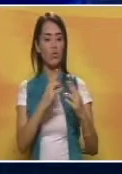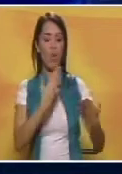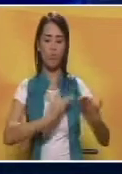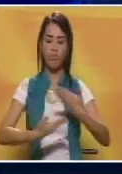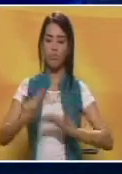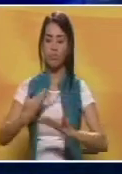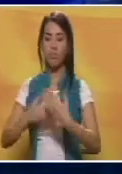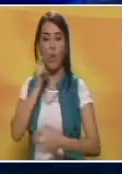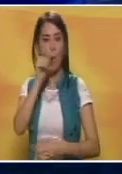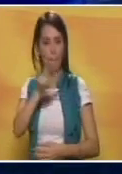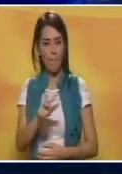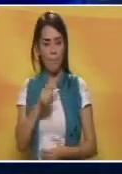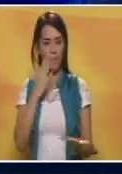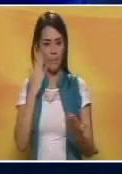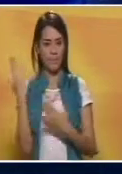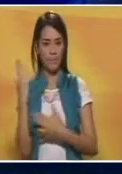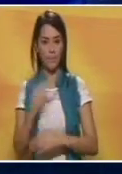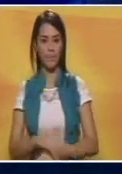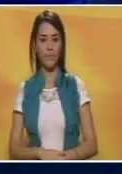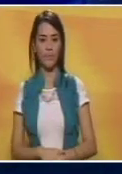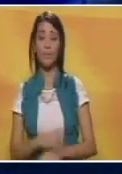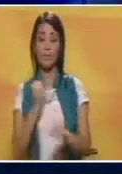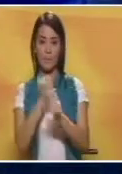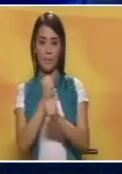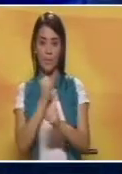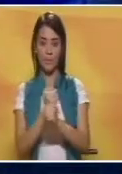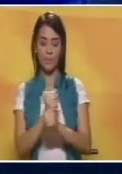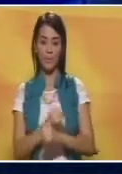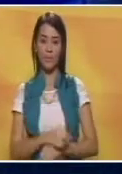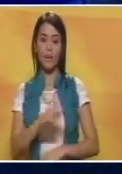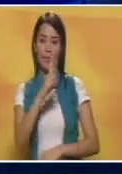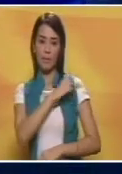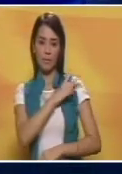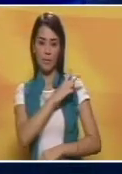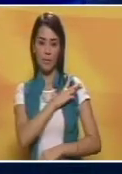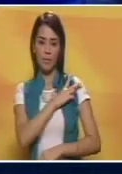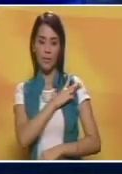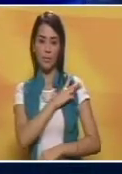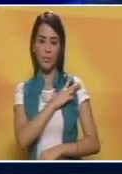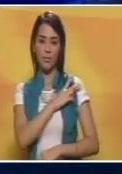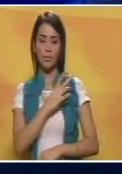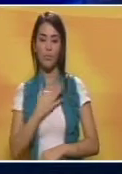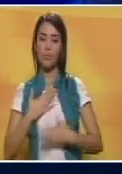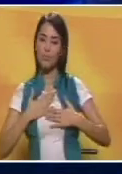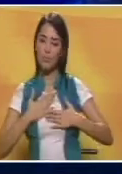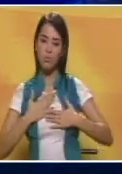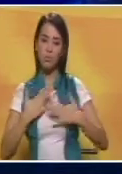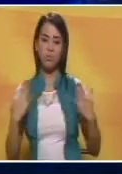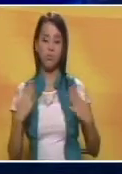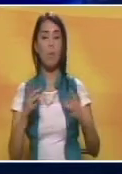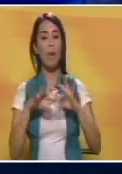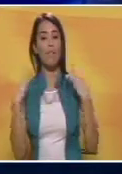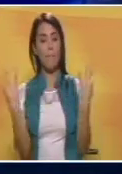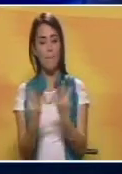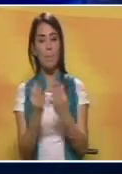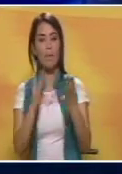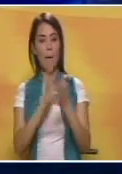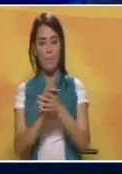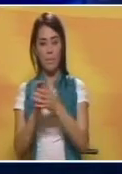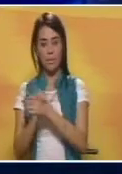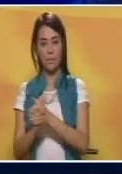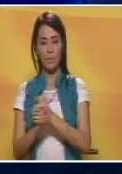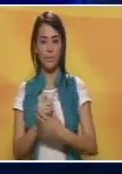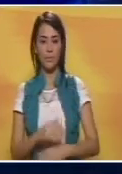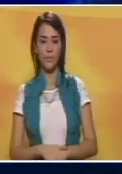ramón solórzano innumerables y exitosa jornadas desde venevisión hacemos extensivas a sus familiares compañeros y amigos